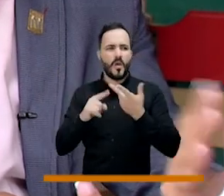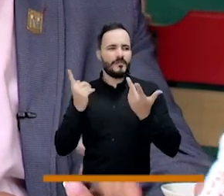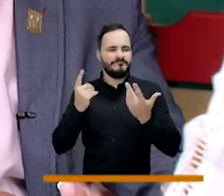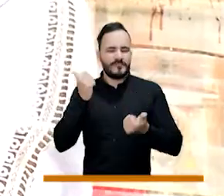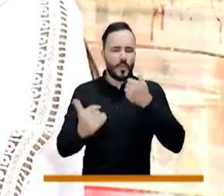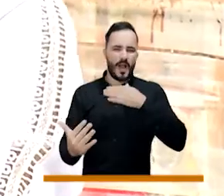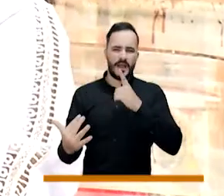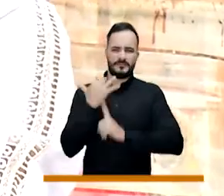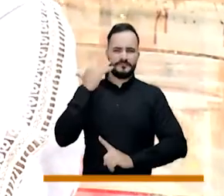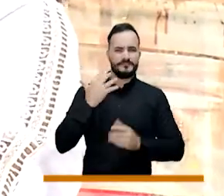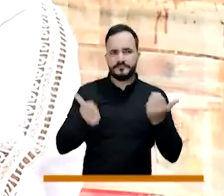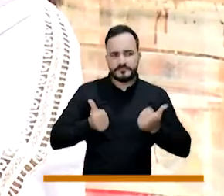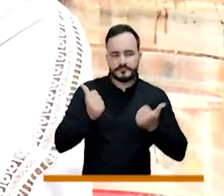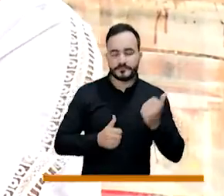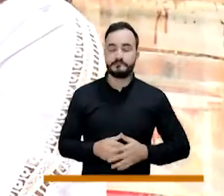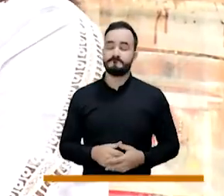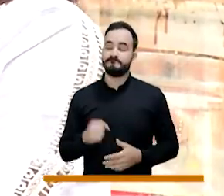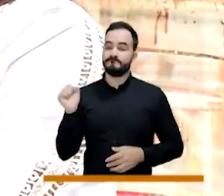Sí,